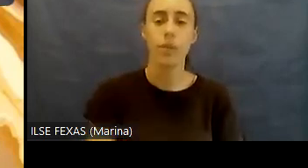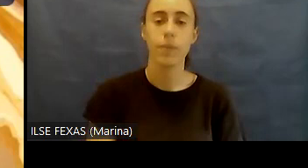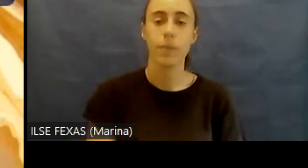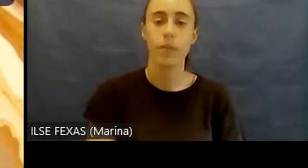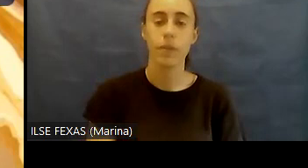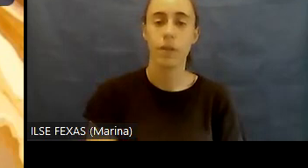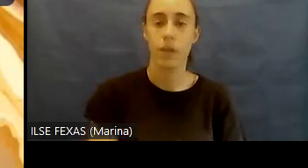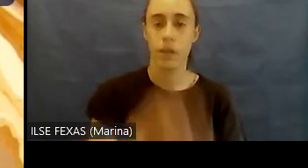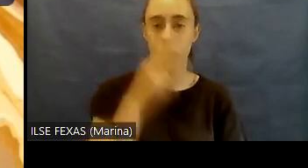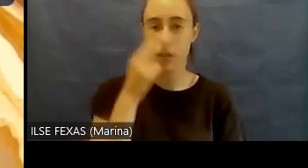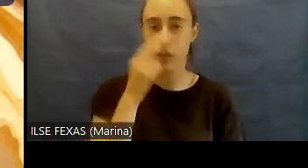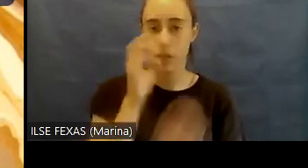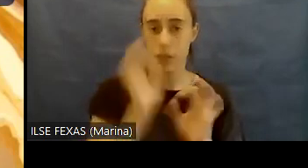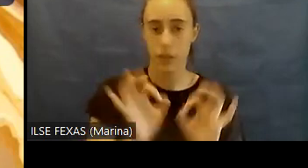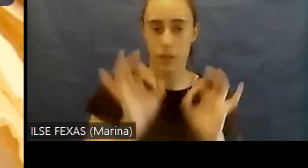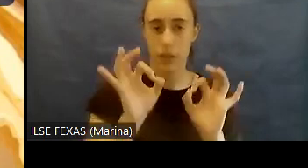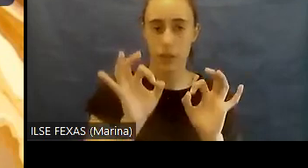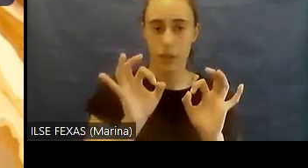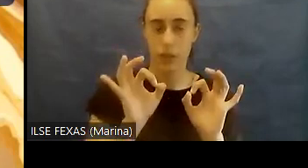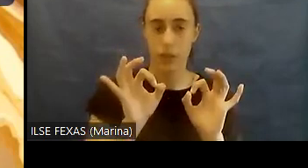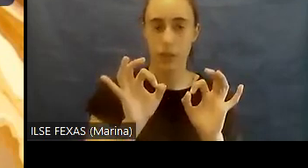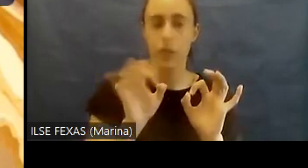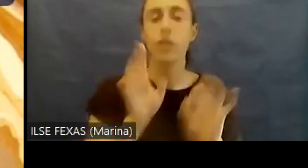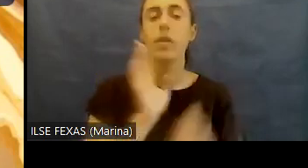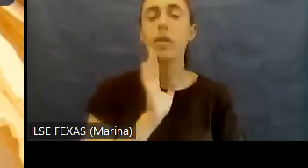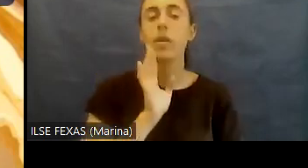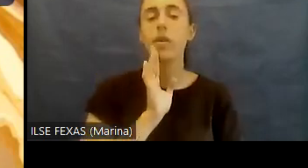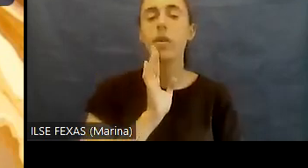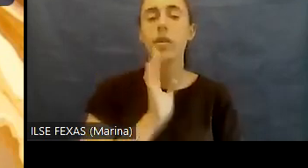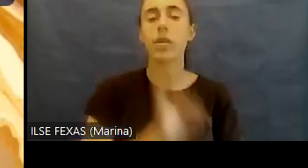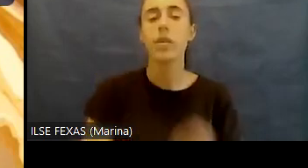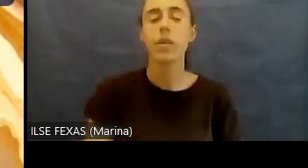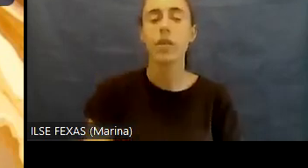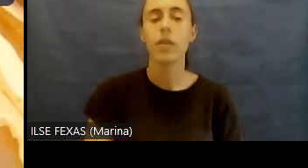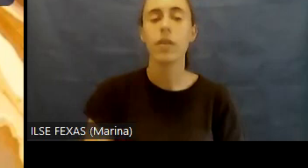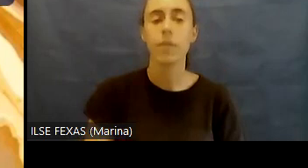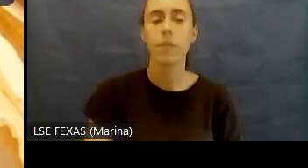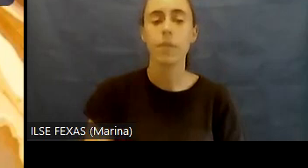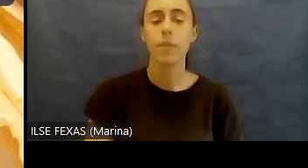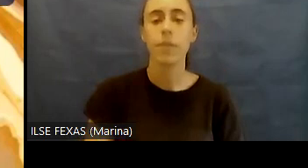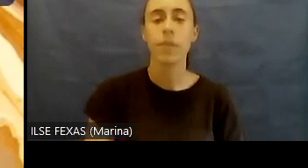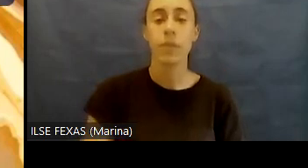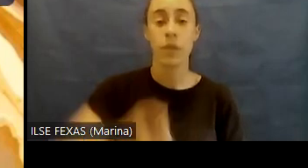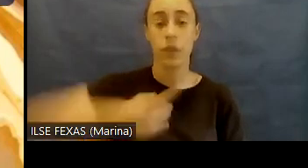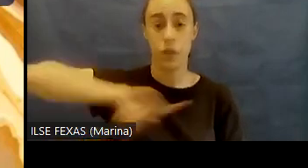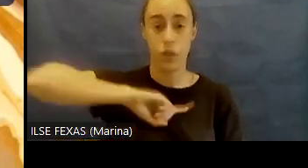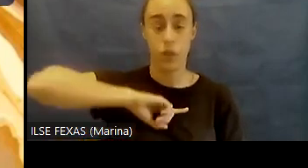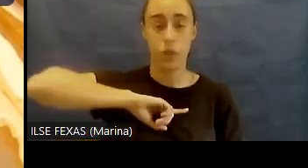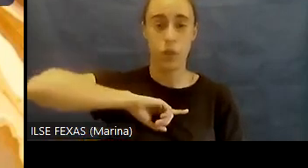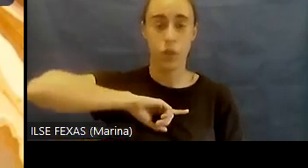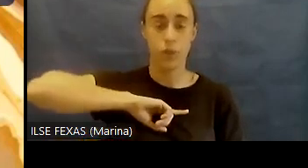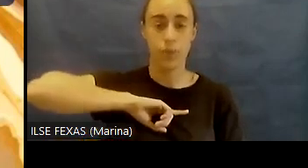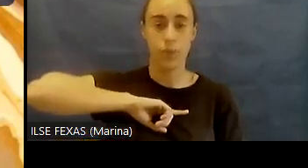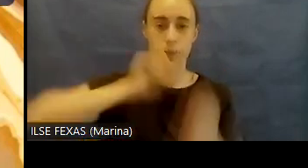especialmente interesante el gel de aloe vera es esta que comentaba aquí. Mirad, nosotros cuando